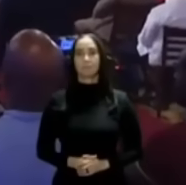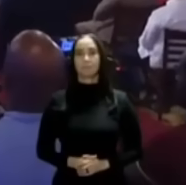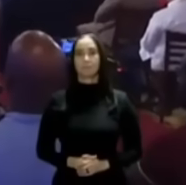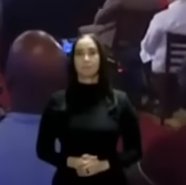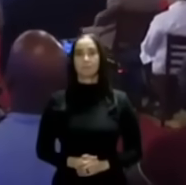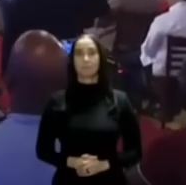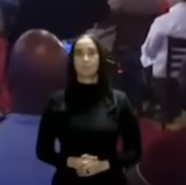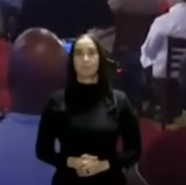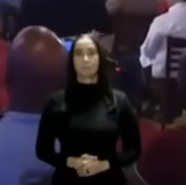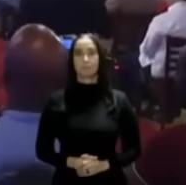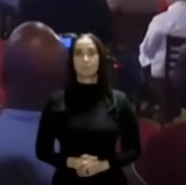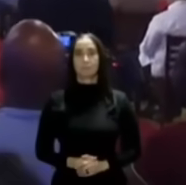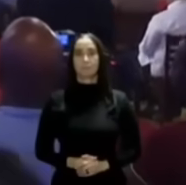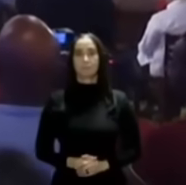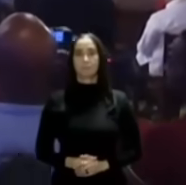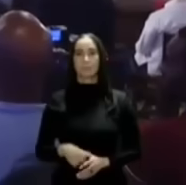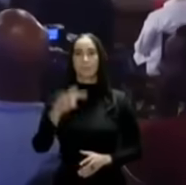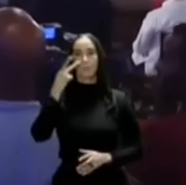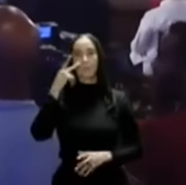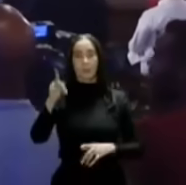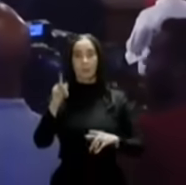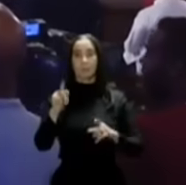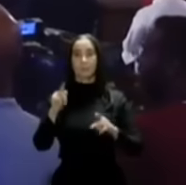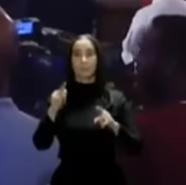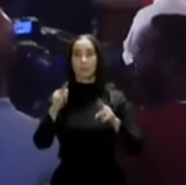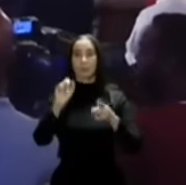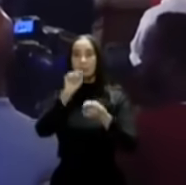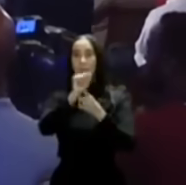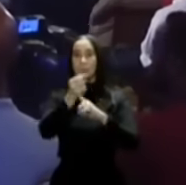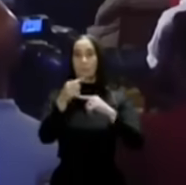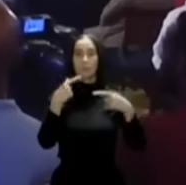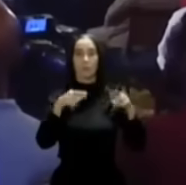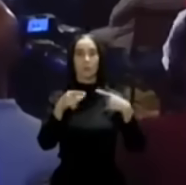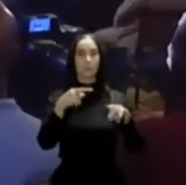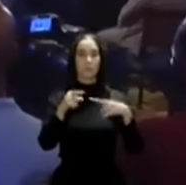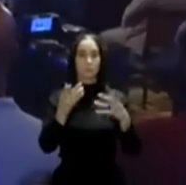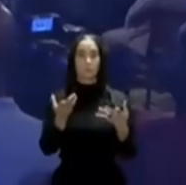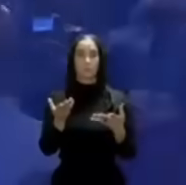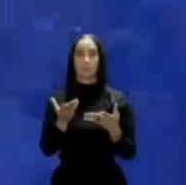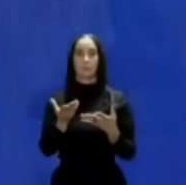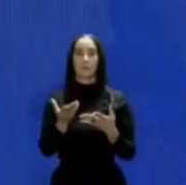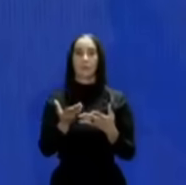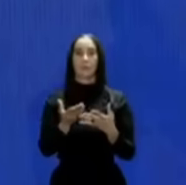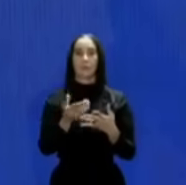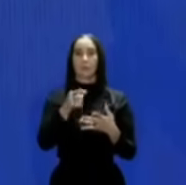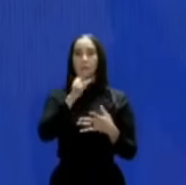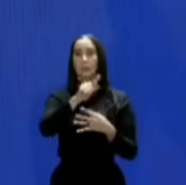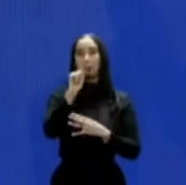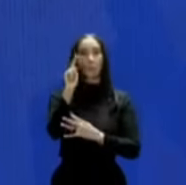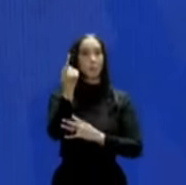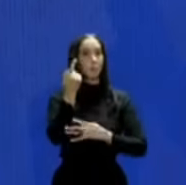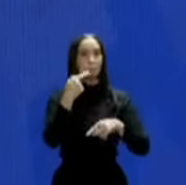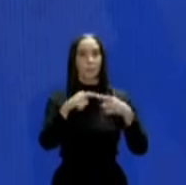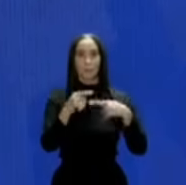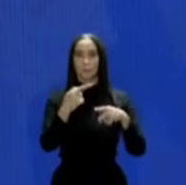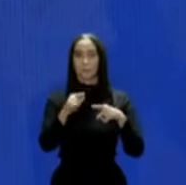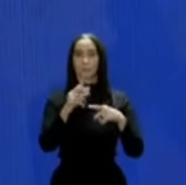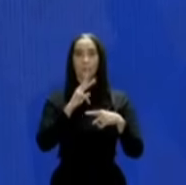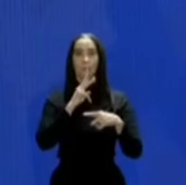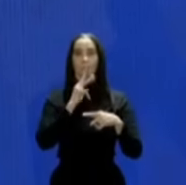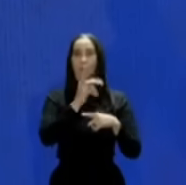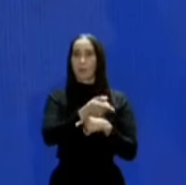en el caso del conflicto, Adolfo, este no es el primer conflicto por términos de